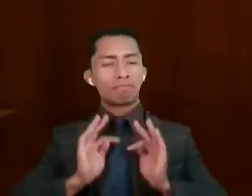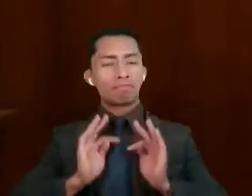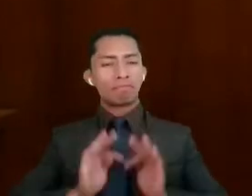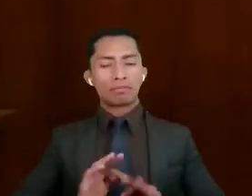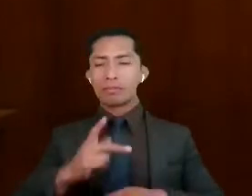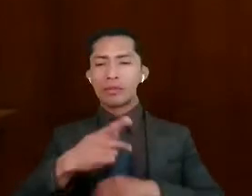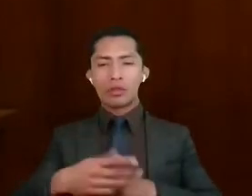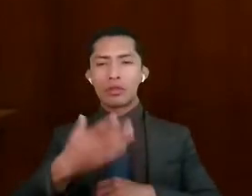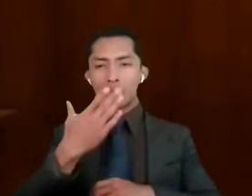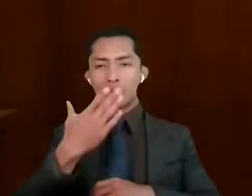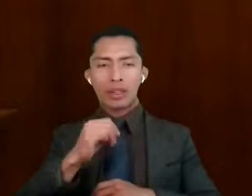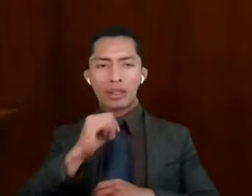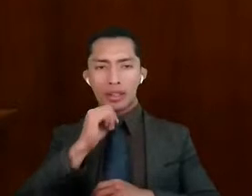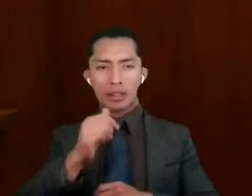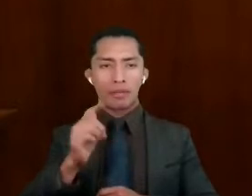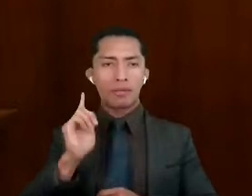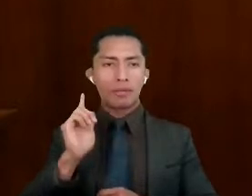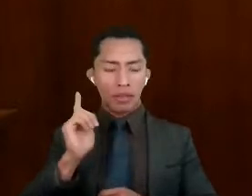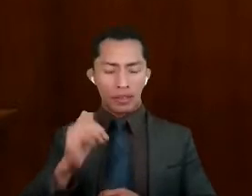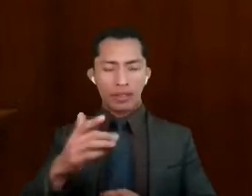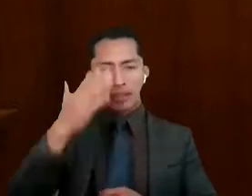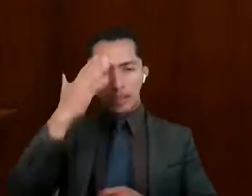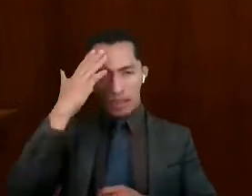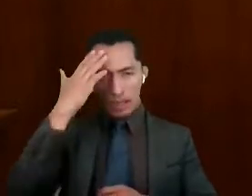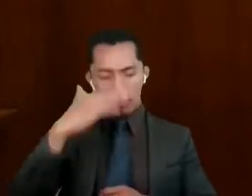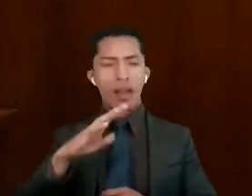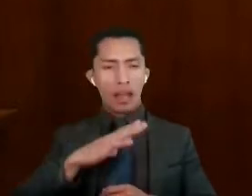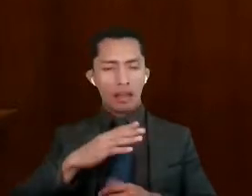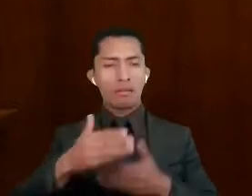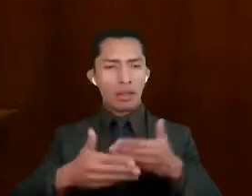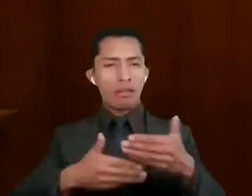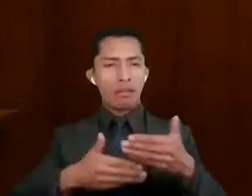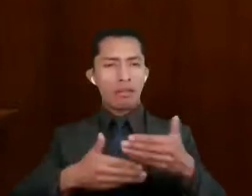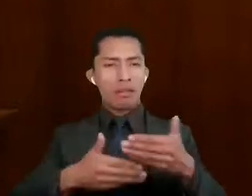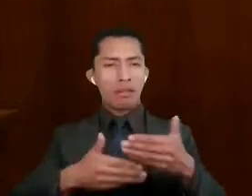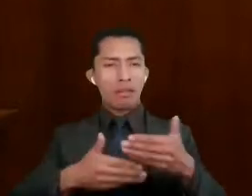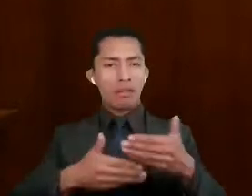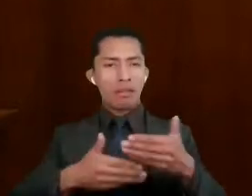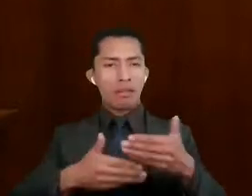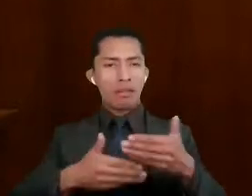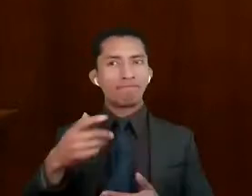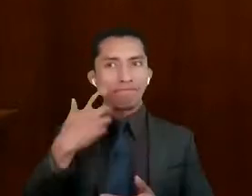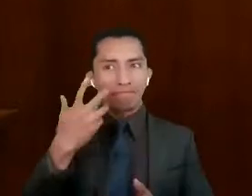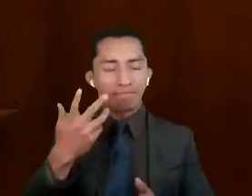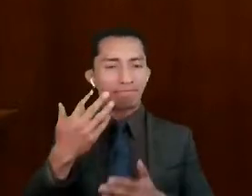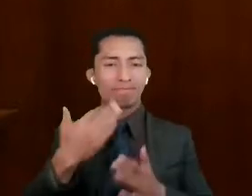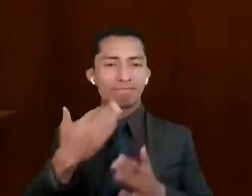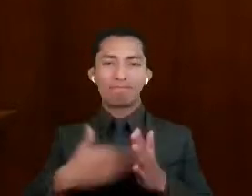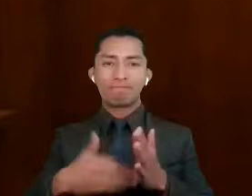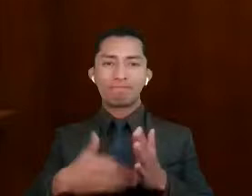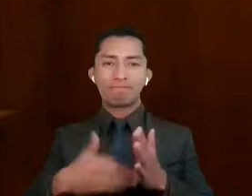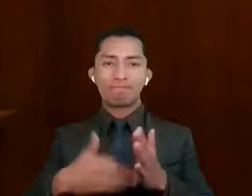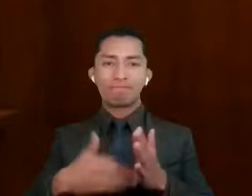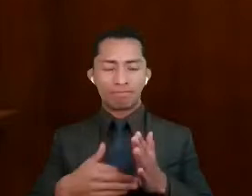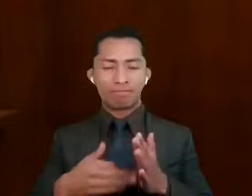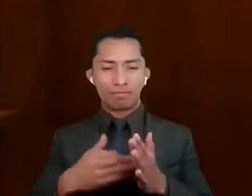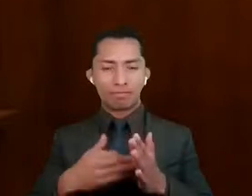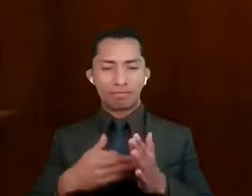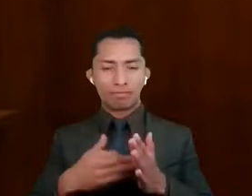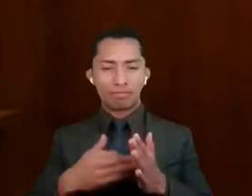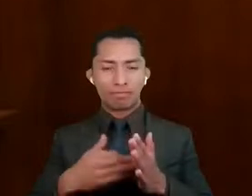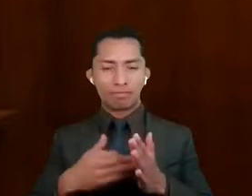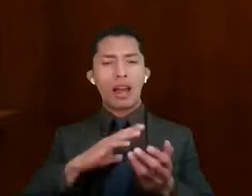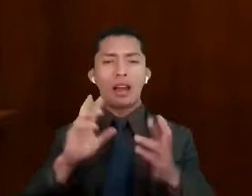Sabemos que se han logrado avances, pero no siempre en medida de lo deseado. Dentro de las innumerables sesiones